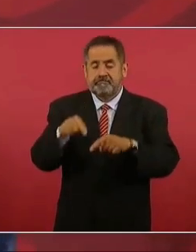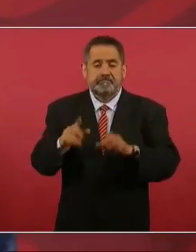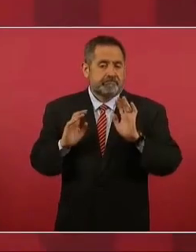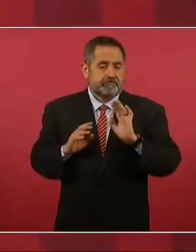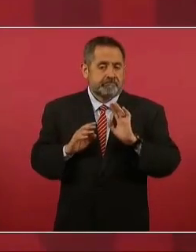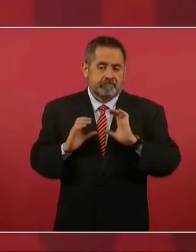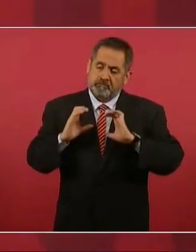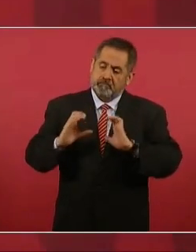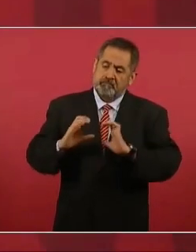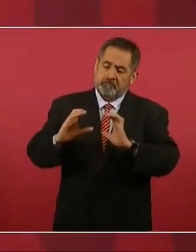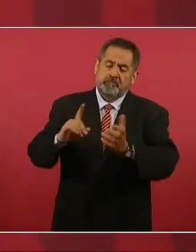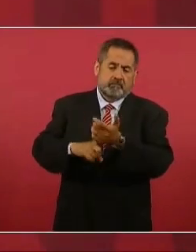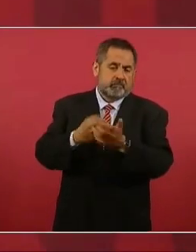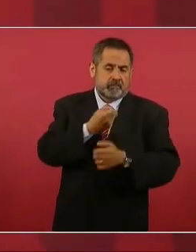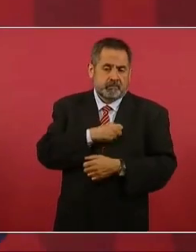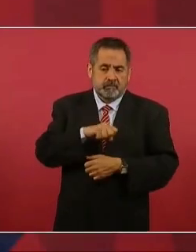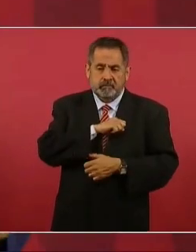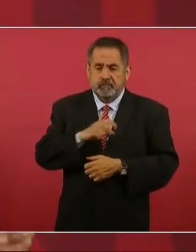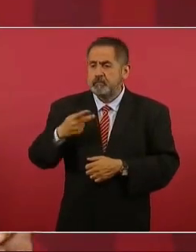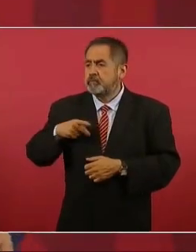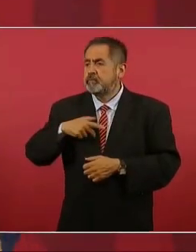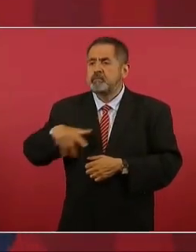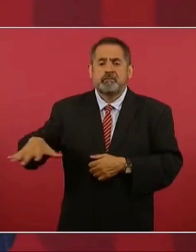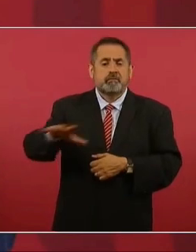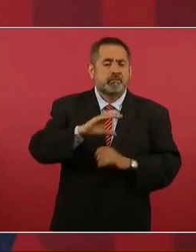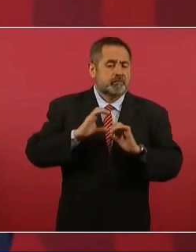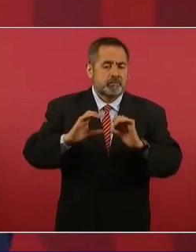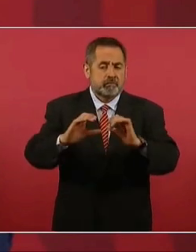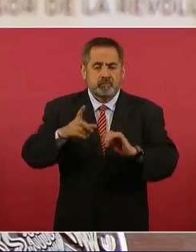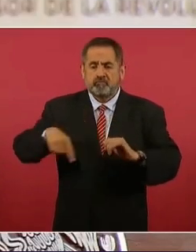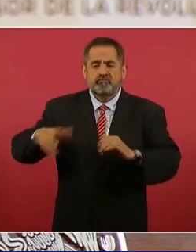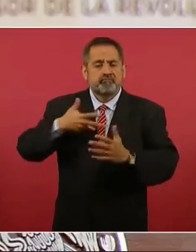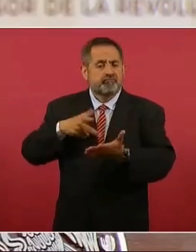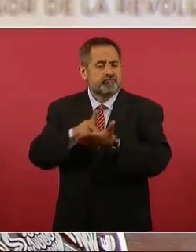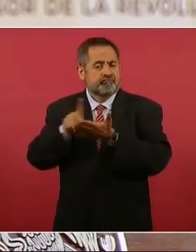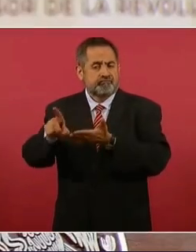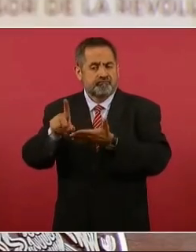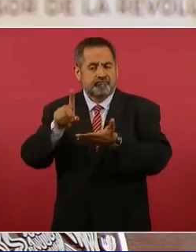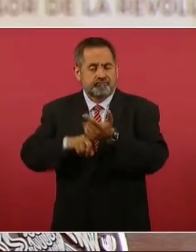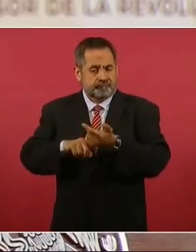Lo primero es la salud del pueblo. Es un derecho humano.